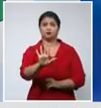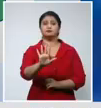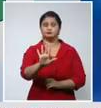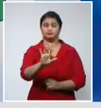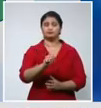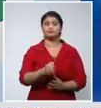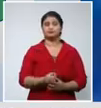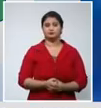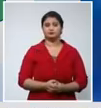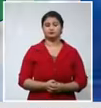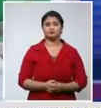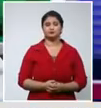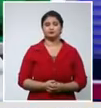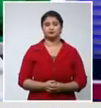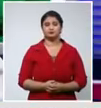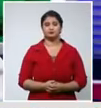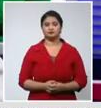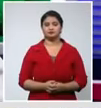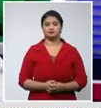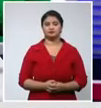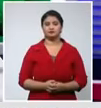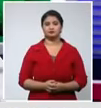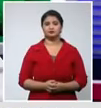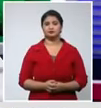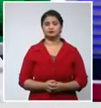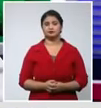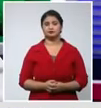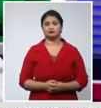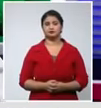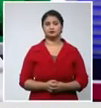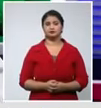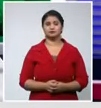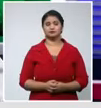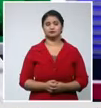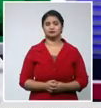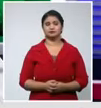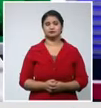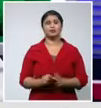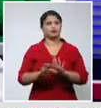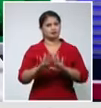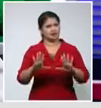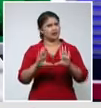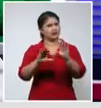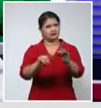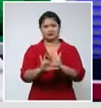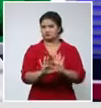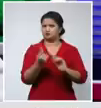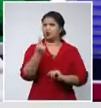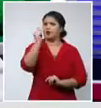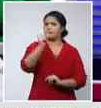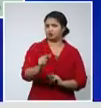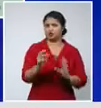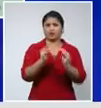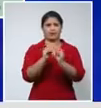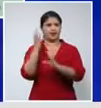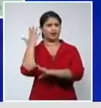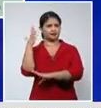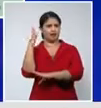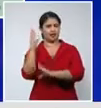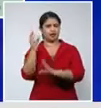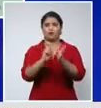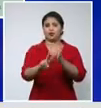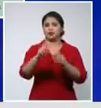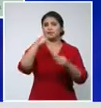casos en el día de ayer. Se diagnostica un caso importado en el día de ayer de la provincia de